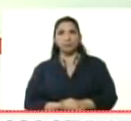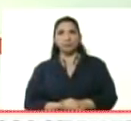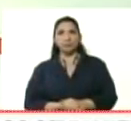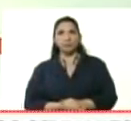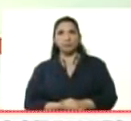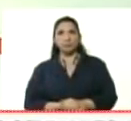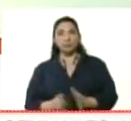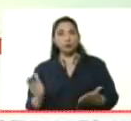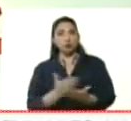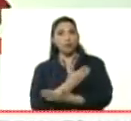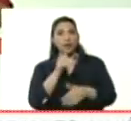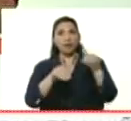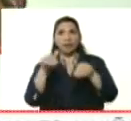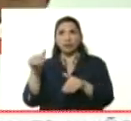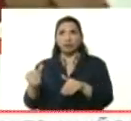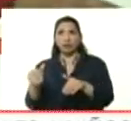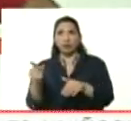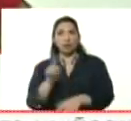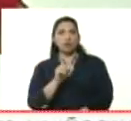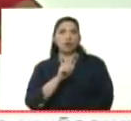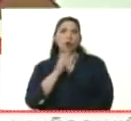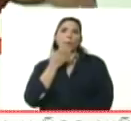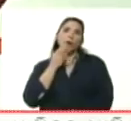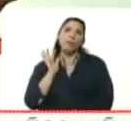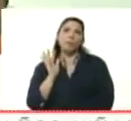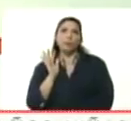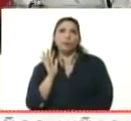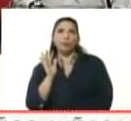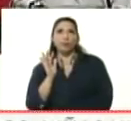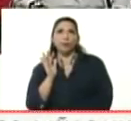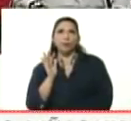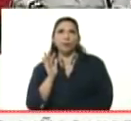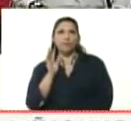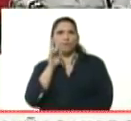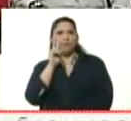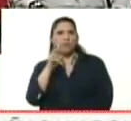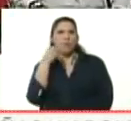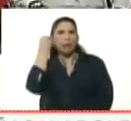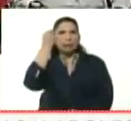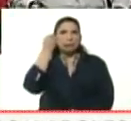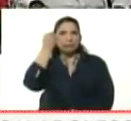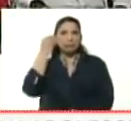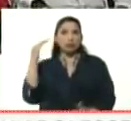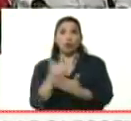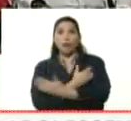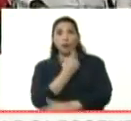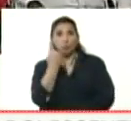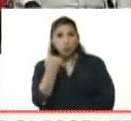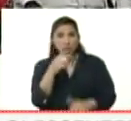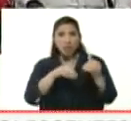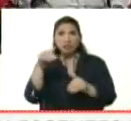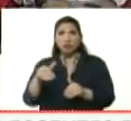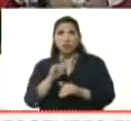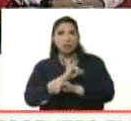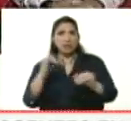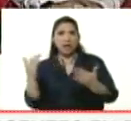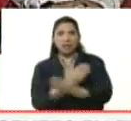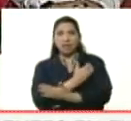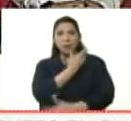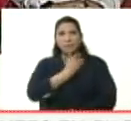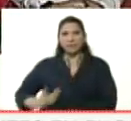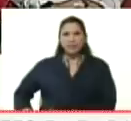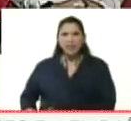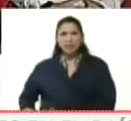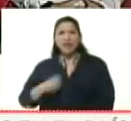Se van a robar las elecciones. Y no es porque uno sea, ¿cómo se llama? Evidente, no, no, no. Si se robaron una, ¿no? Se robaron, le quitaron la presidencia. Ahora